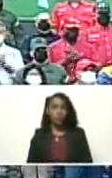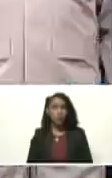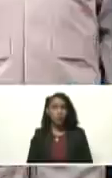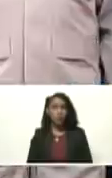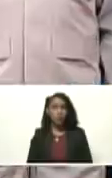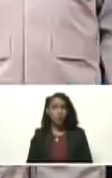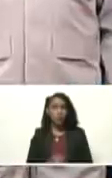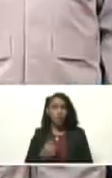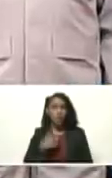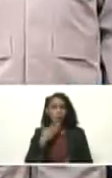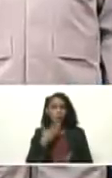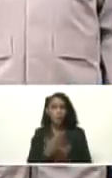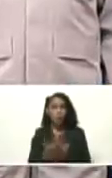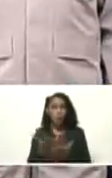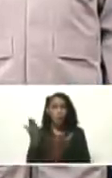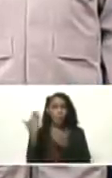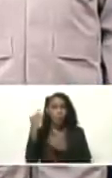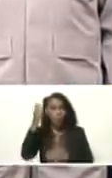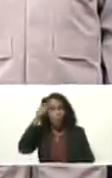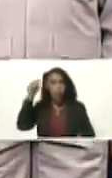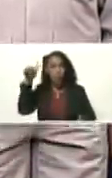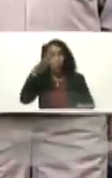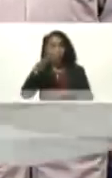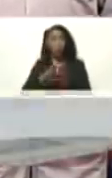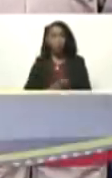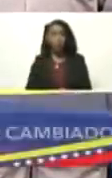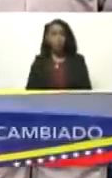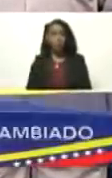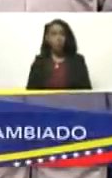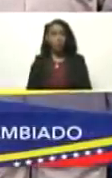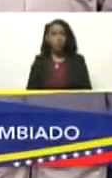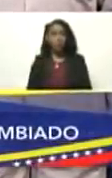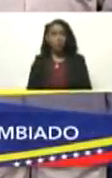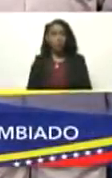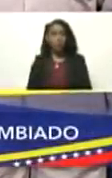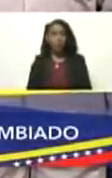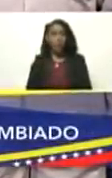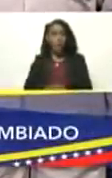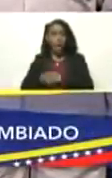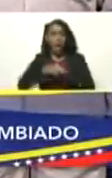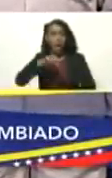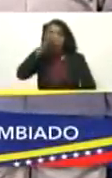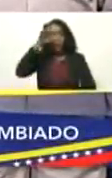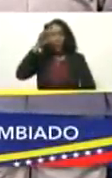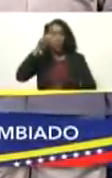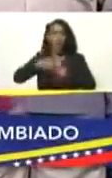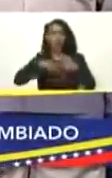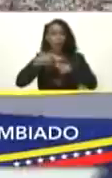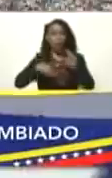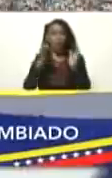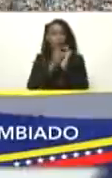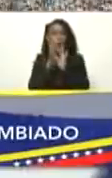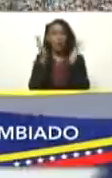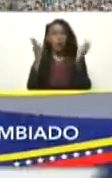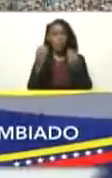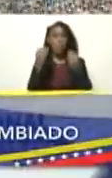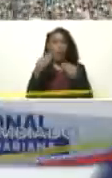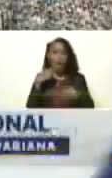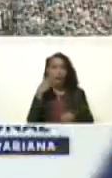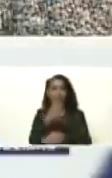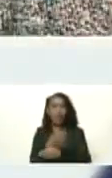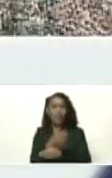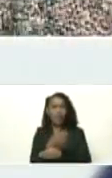Y pido apoyo del pueblo con el espíritu de la revolución de abril para ir por